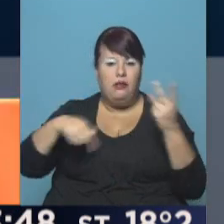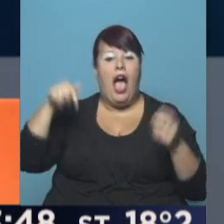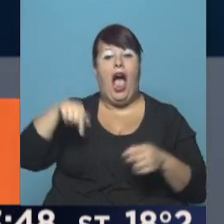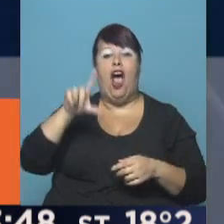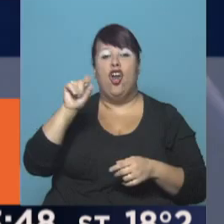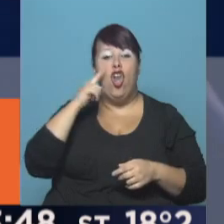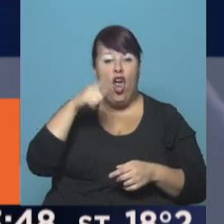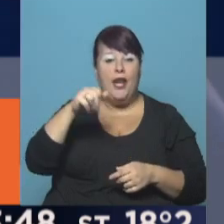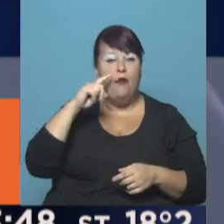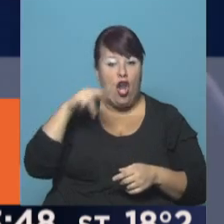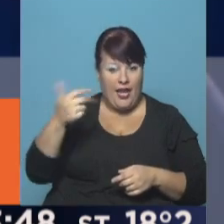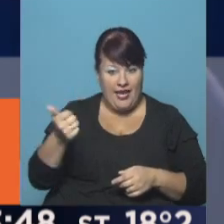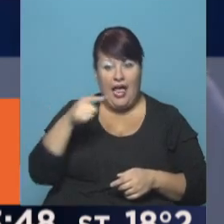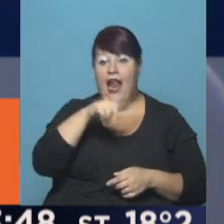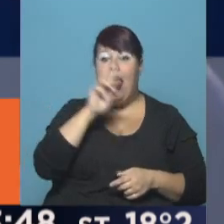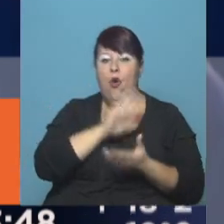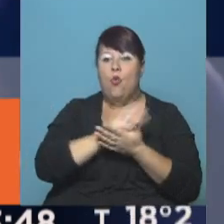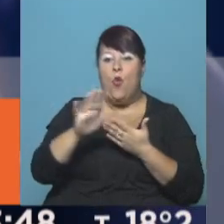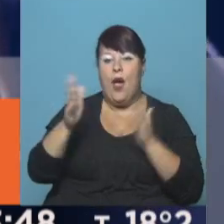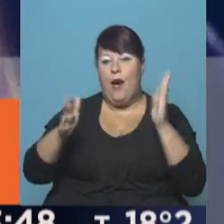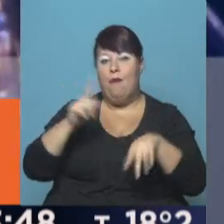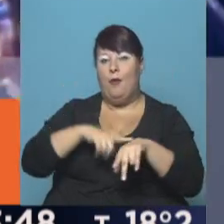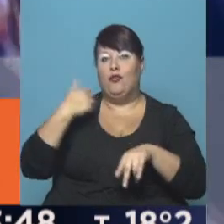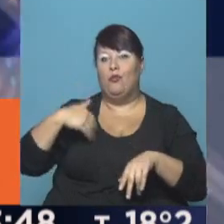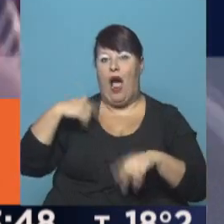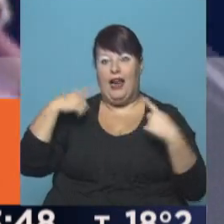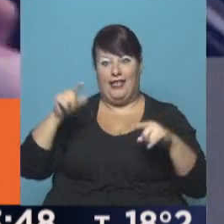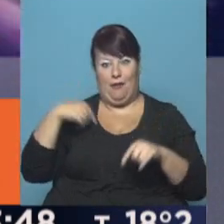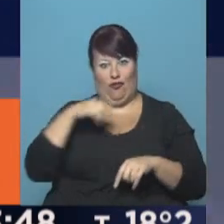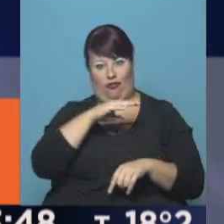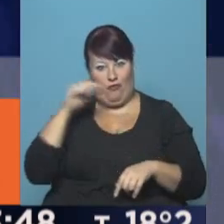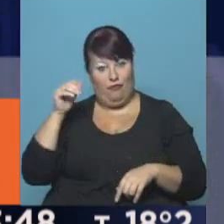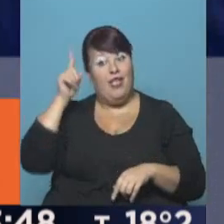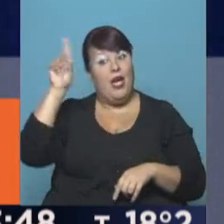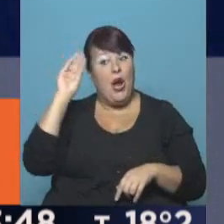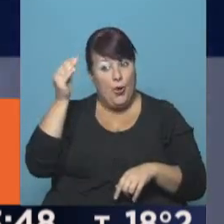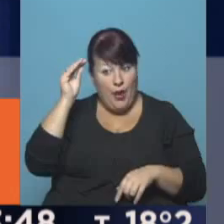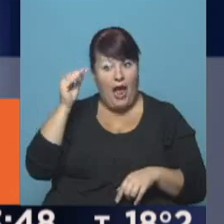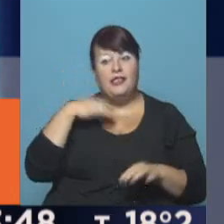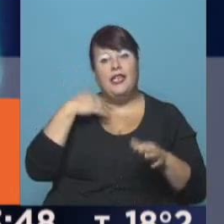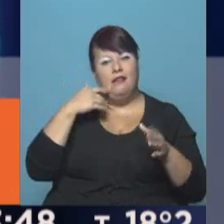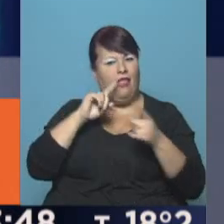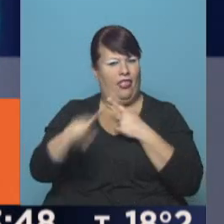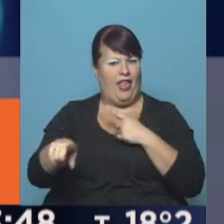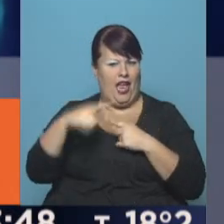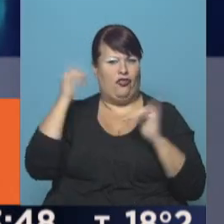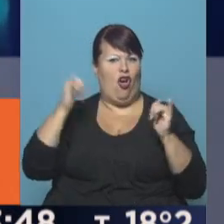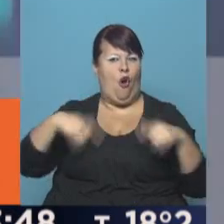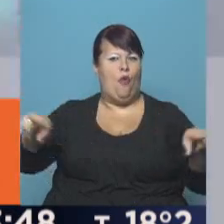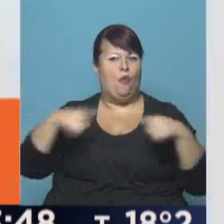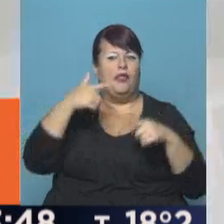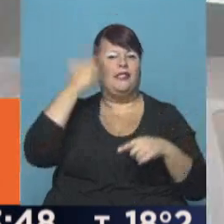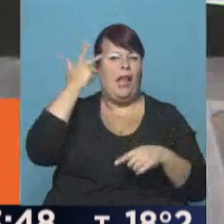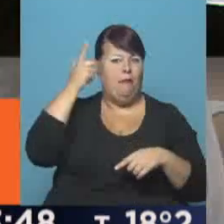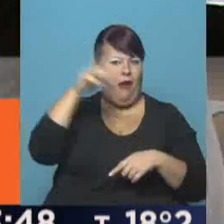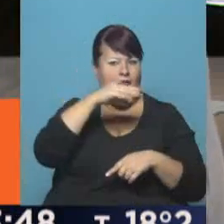Loli Molina. Loli es la nueva generación de la música argentina para nosotros. Y allá en Brasil conversa directamente con la joven música de Sao